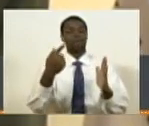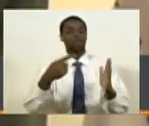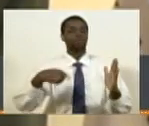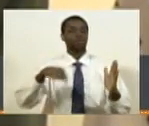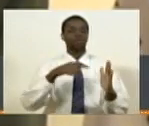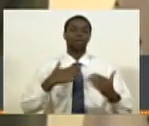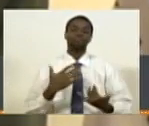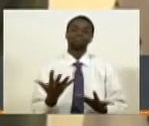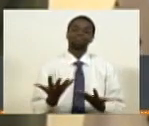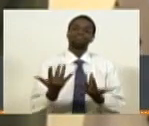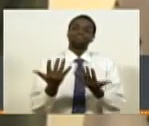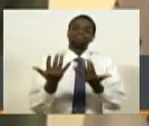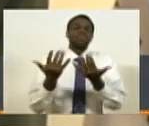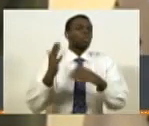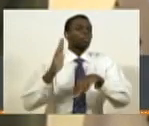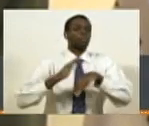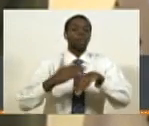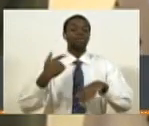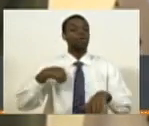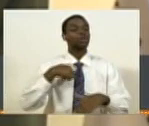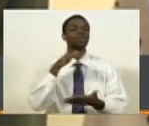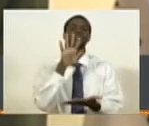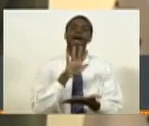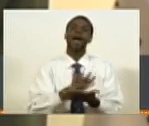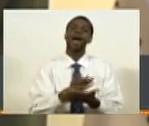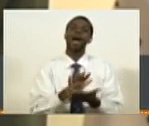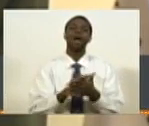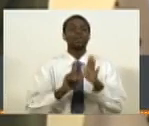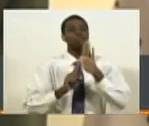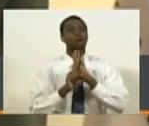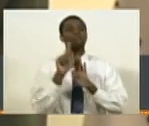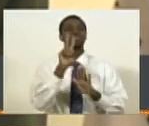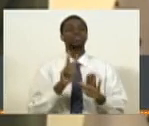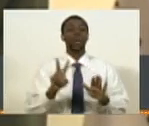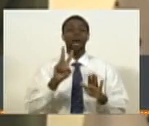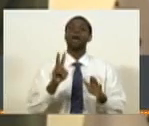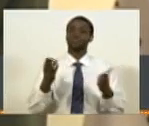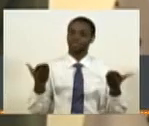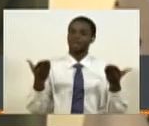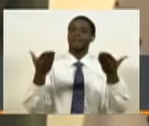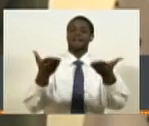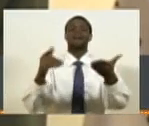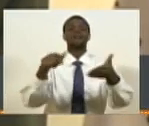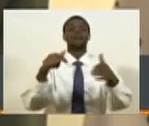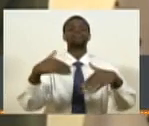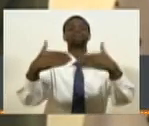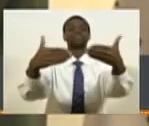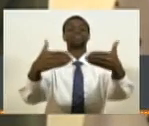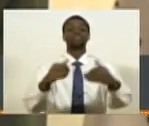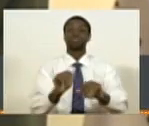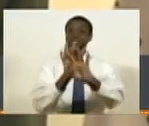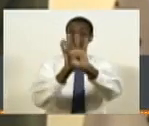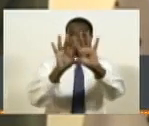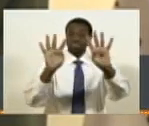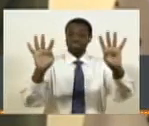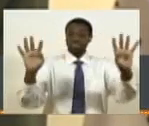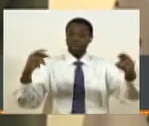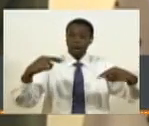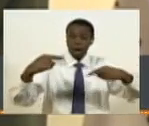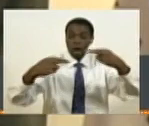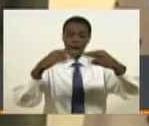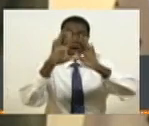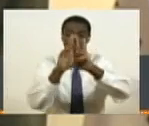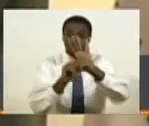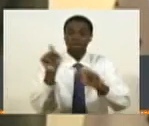anhelamos la tranquilidad y el progreso en Venezuela. Esta constituyente debe llenarse de los más